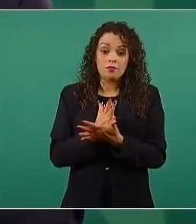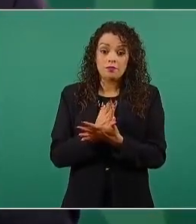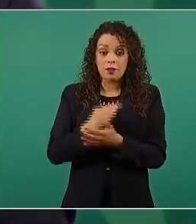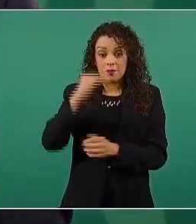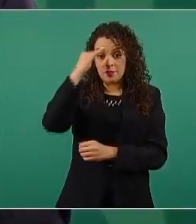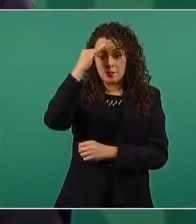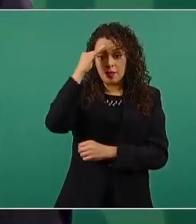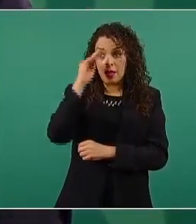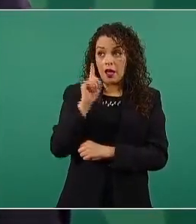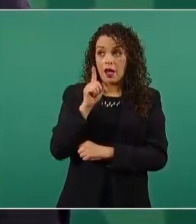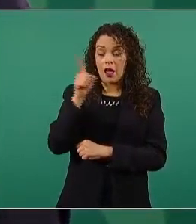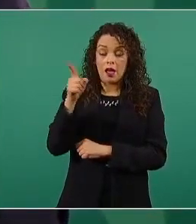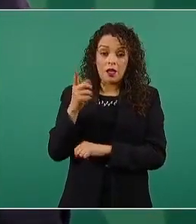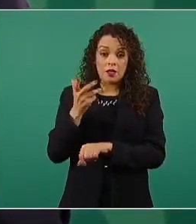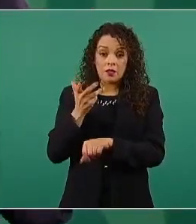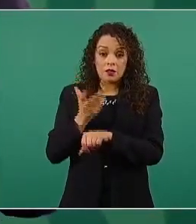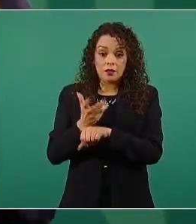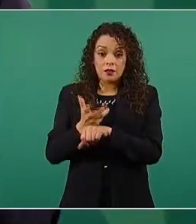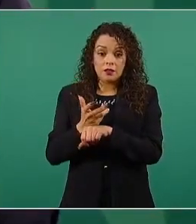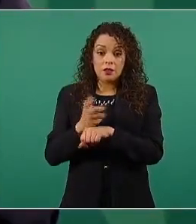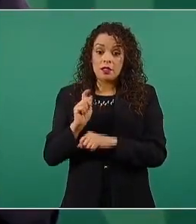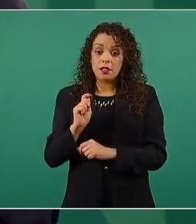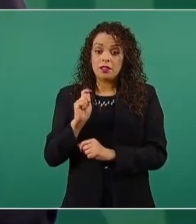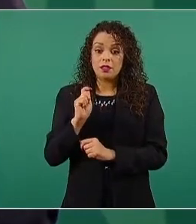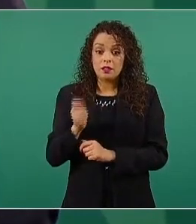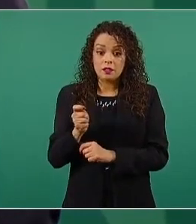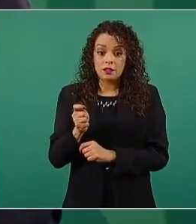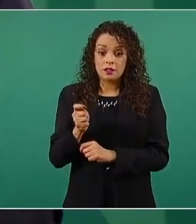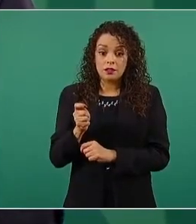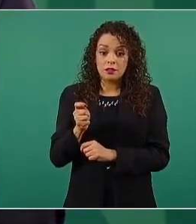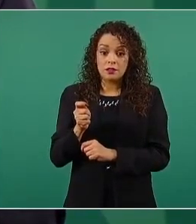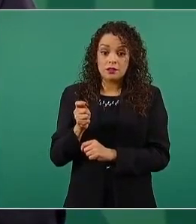convertir a Estados Unidos en un gueto